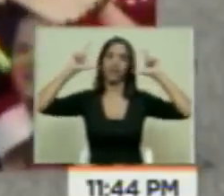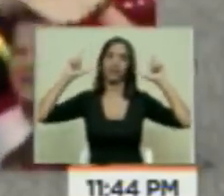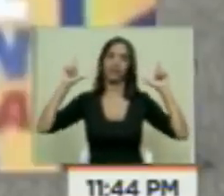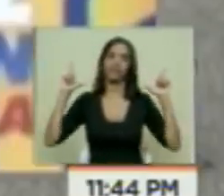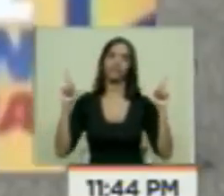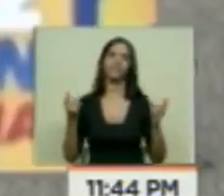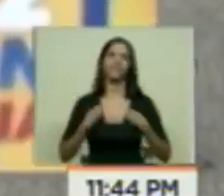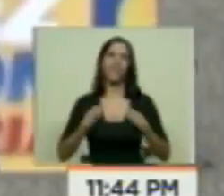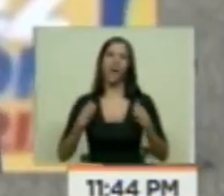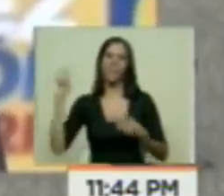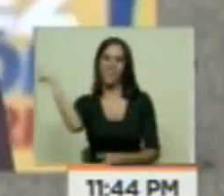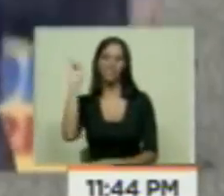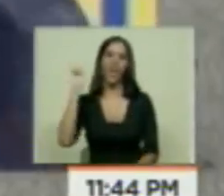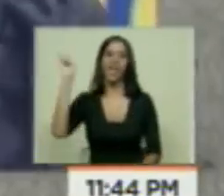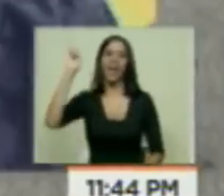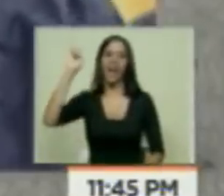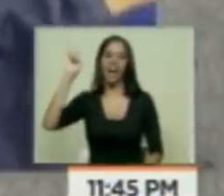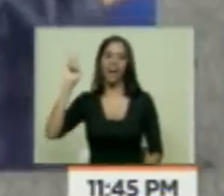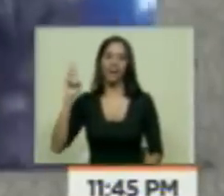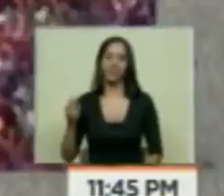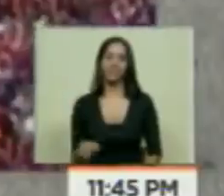¡Viva Venezuela!